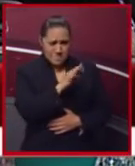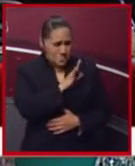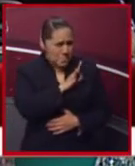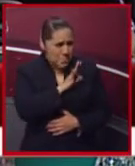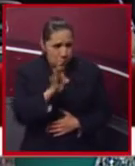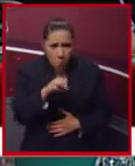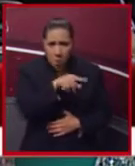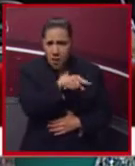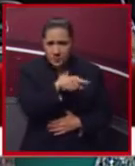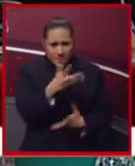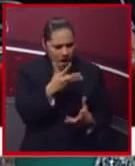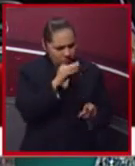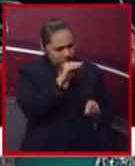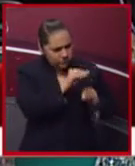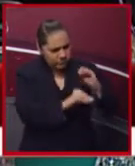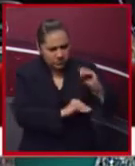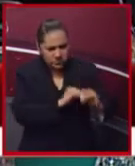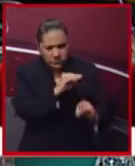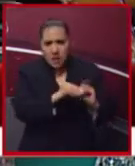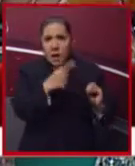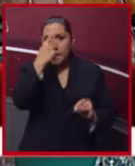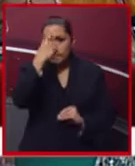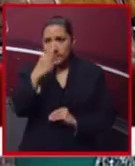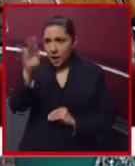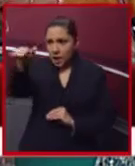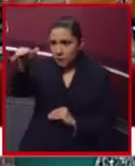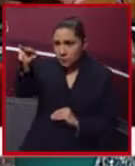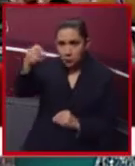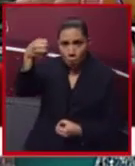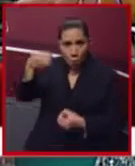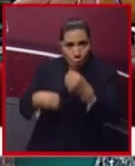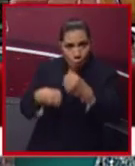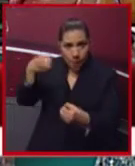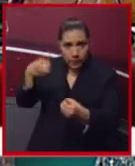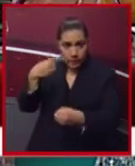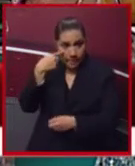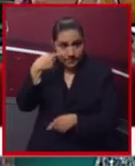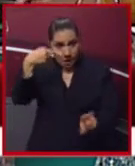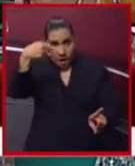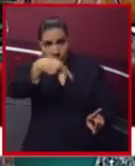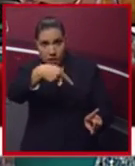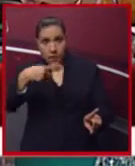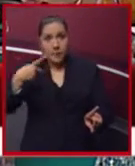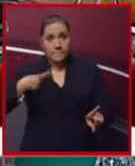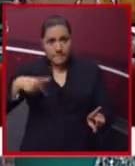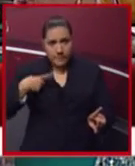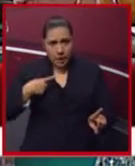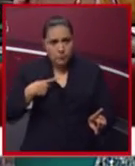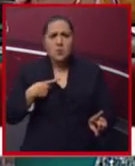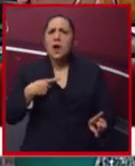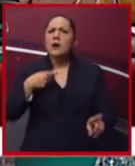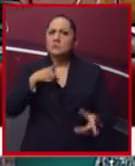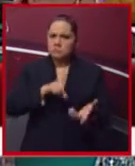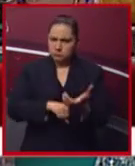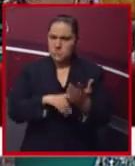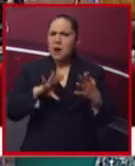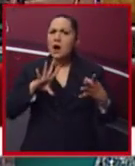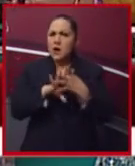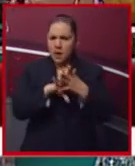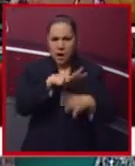esa persona enfrente el proceso en la cárcel. Tiene todos esos